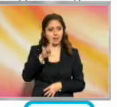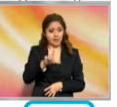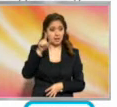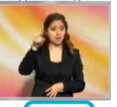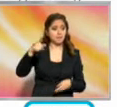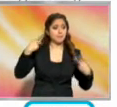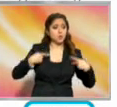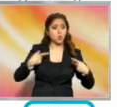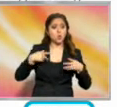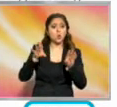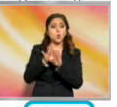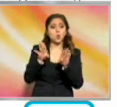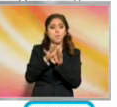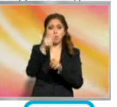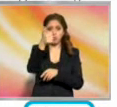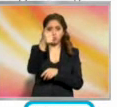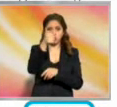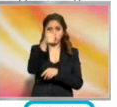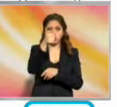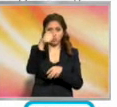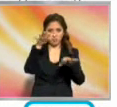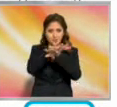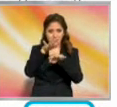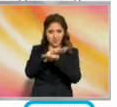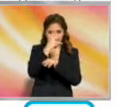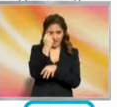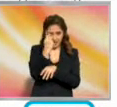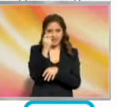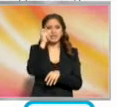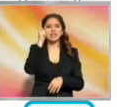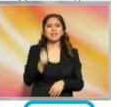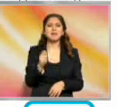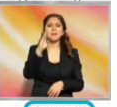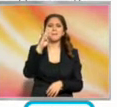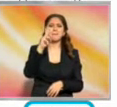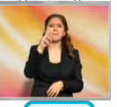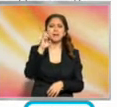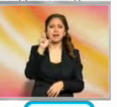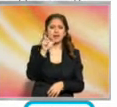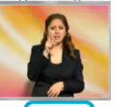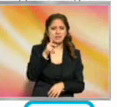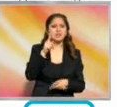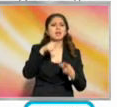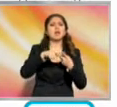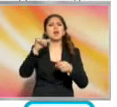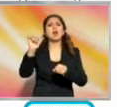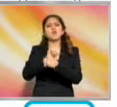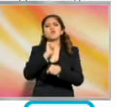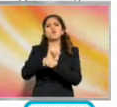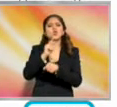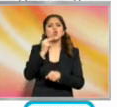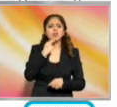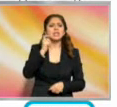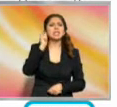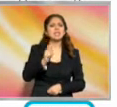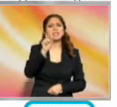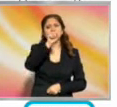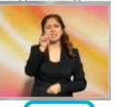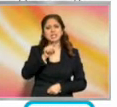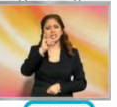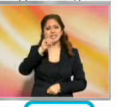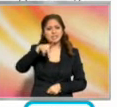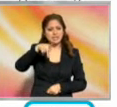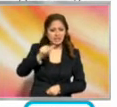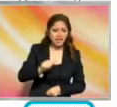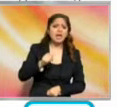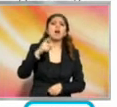los mexicanos. Y también hay un qué, mira. También un qué es el Brexit, qué carros no circulan hoy. Esa es una ¿Qué buena es el pregunta. Zika? ¿Qué es el Zika? ¿Qué es, y otra vez, qué es Pokémon